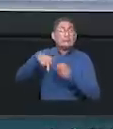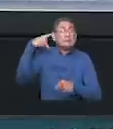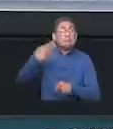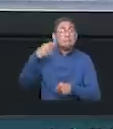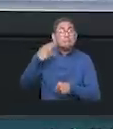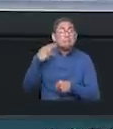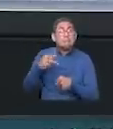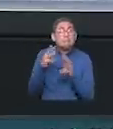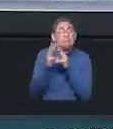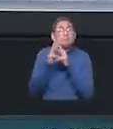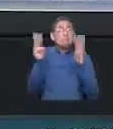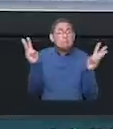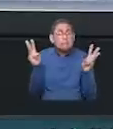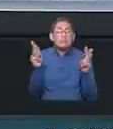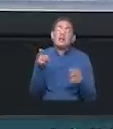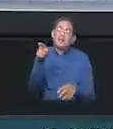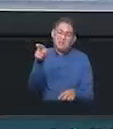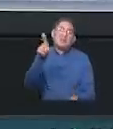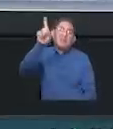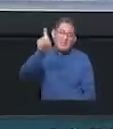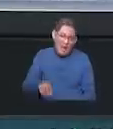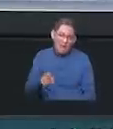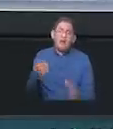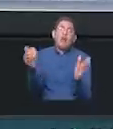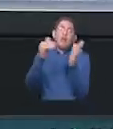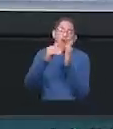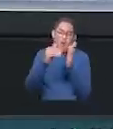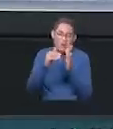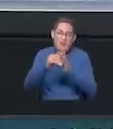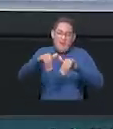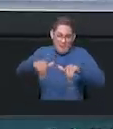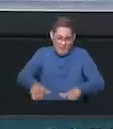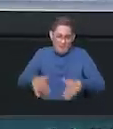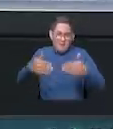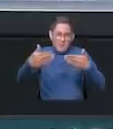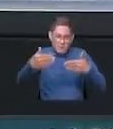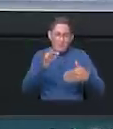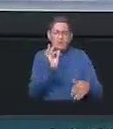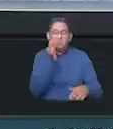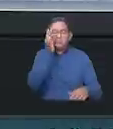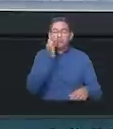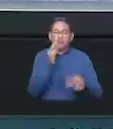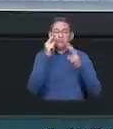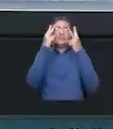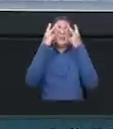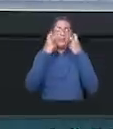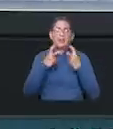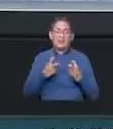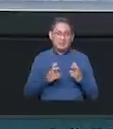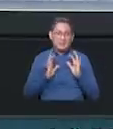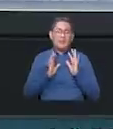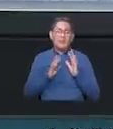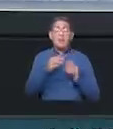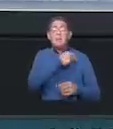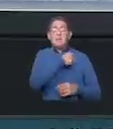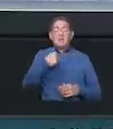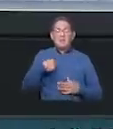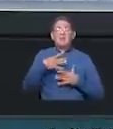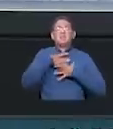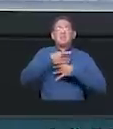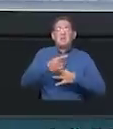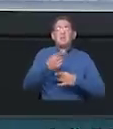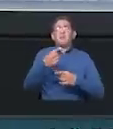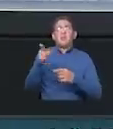de covite 19 a costo del pasajero en los puntos de entrada al país